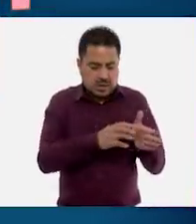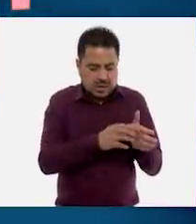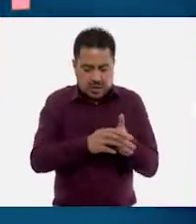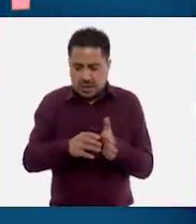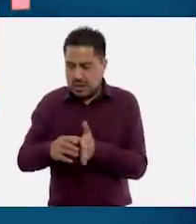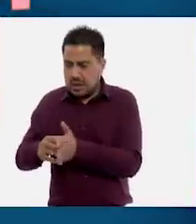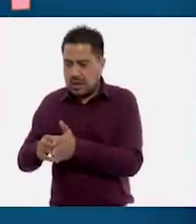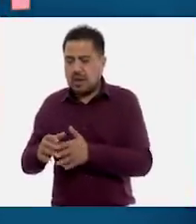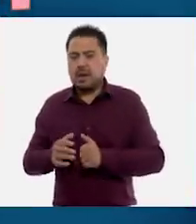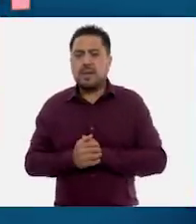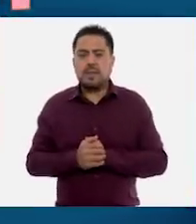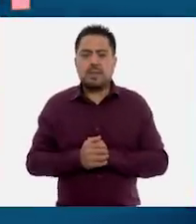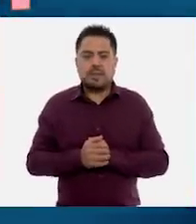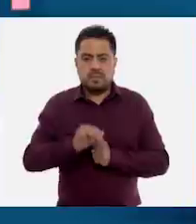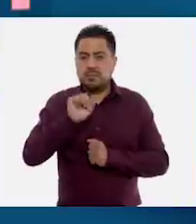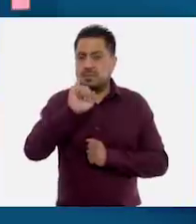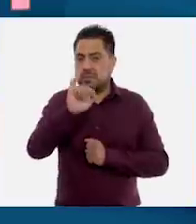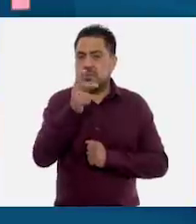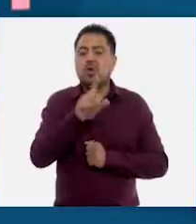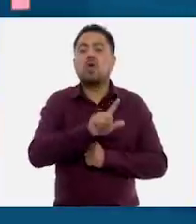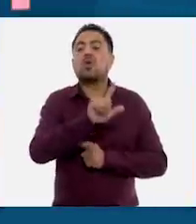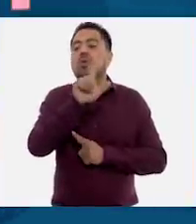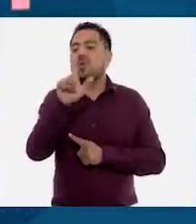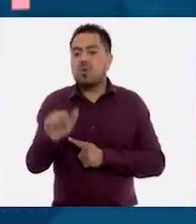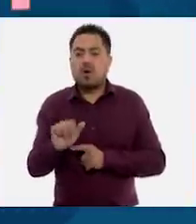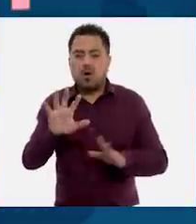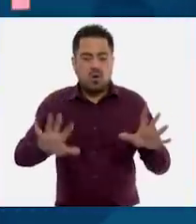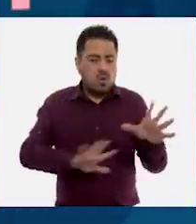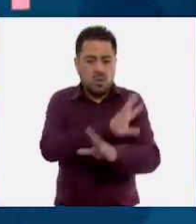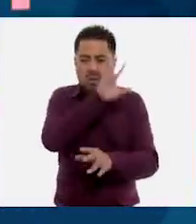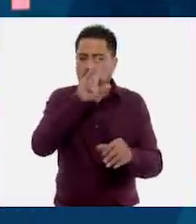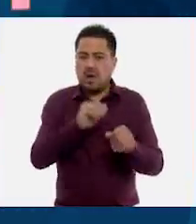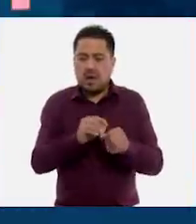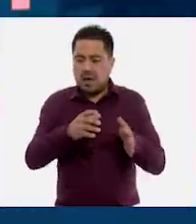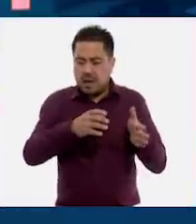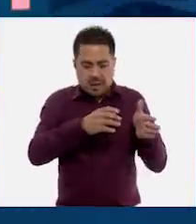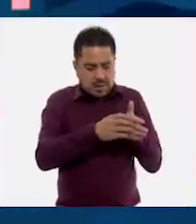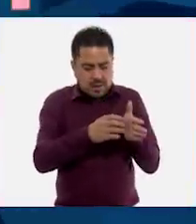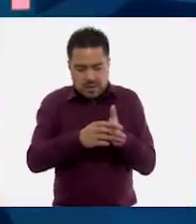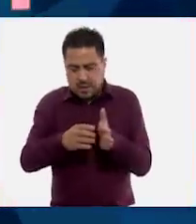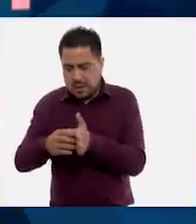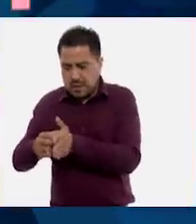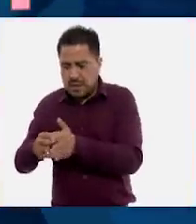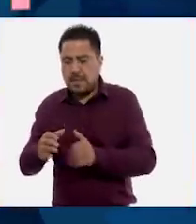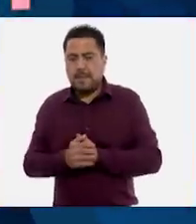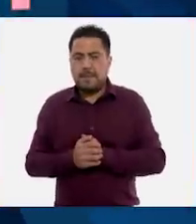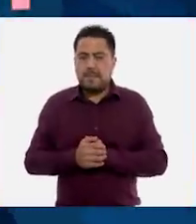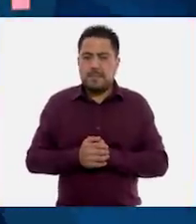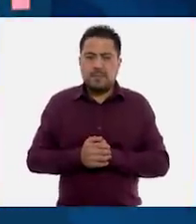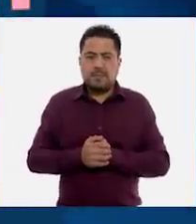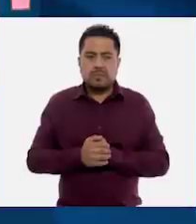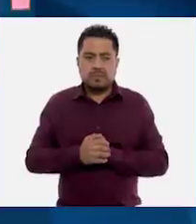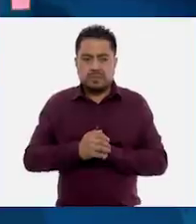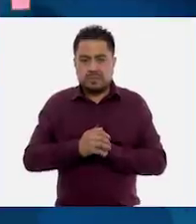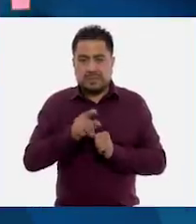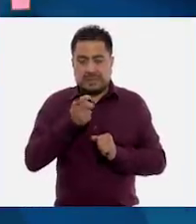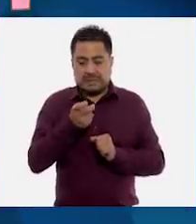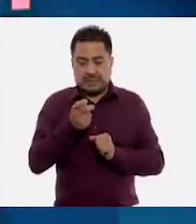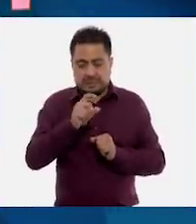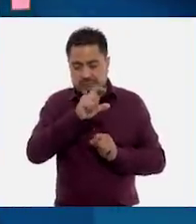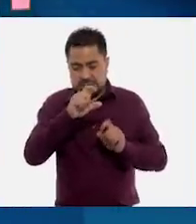caja. Ajá. Y luego, el total de las cajas es el cociente en la